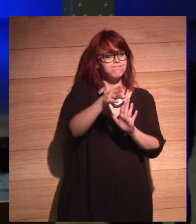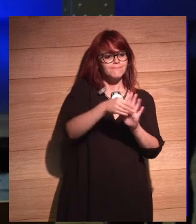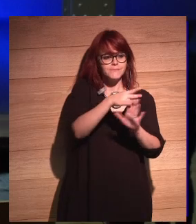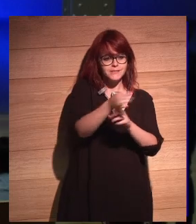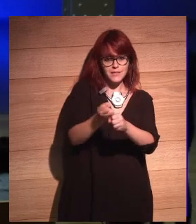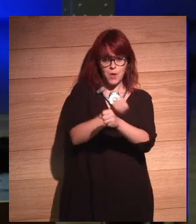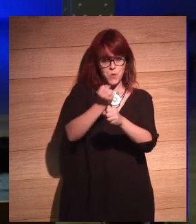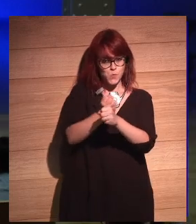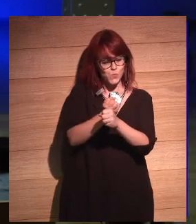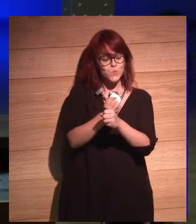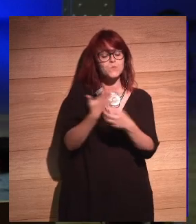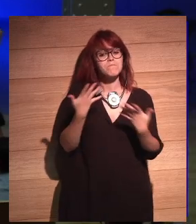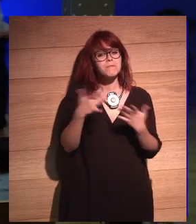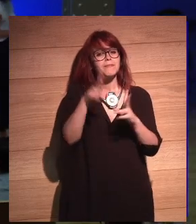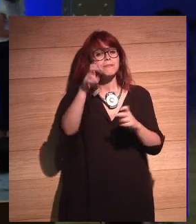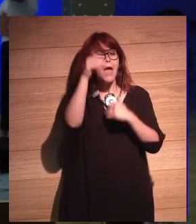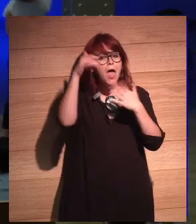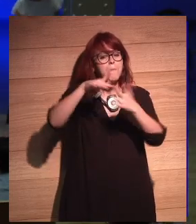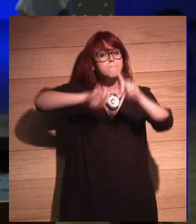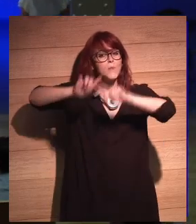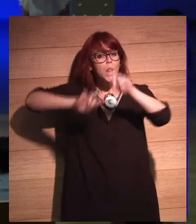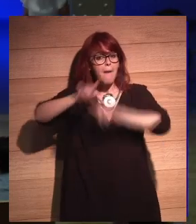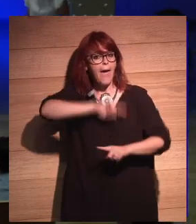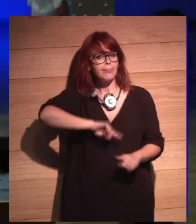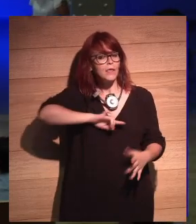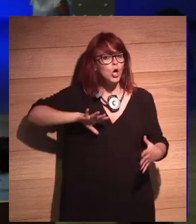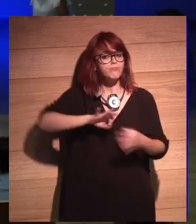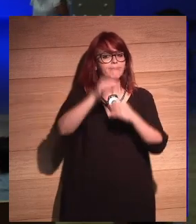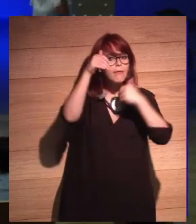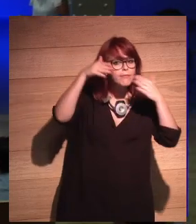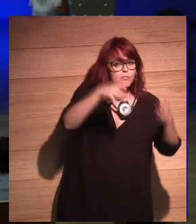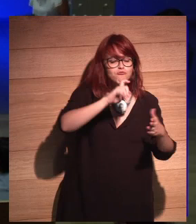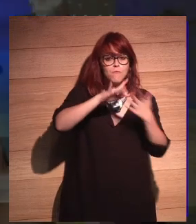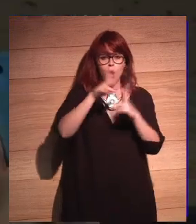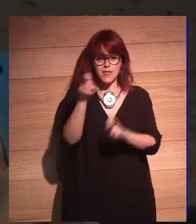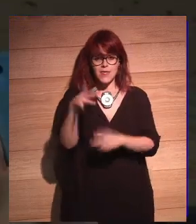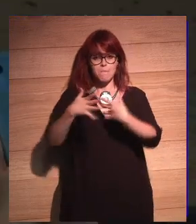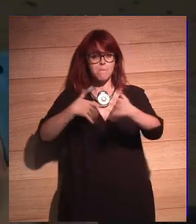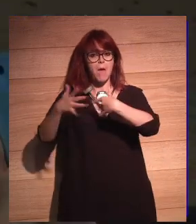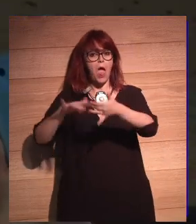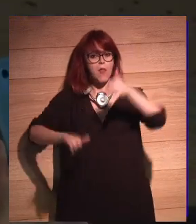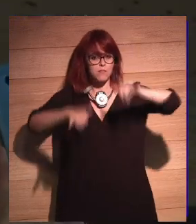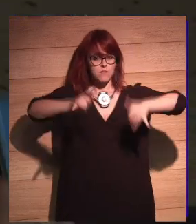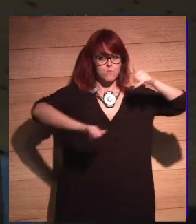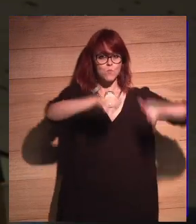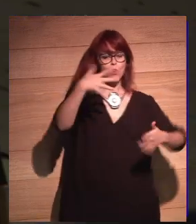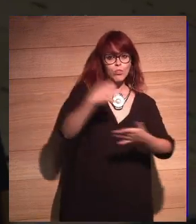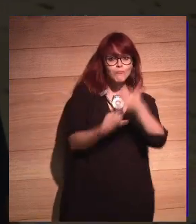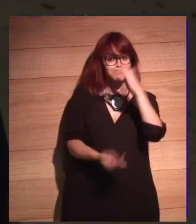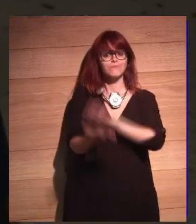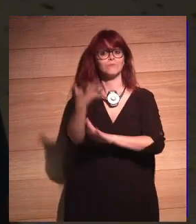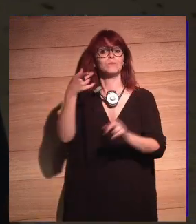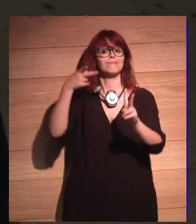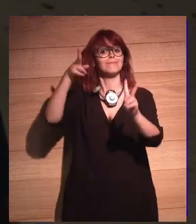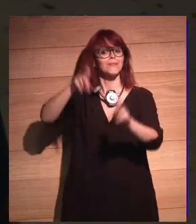trabajo. ¿Cómo abordas todos los problemas éticos y los problemas de la manipulación que surgen